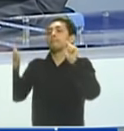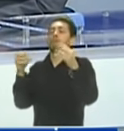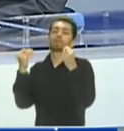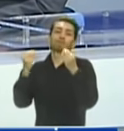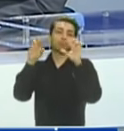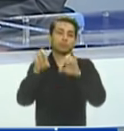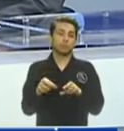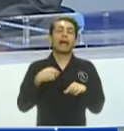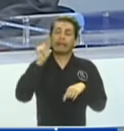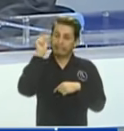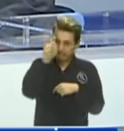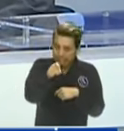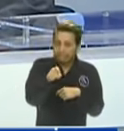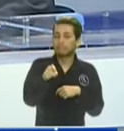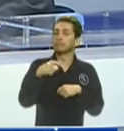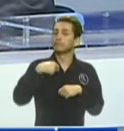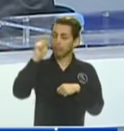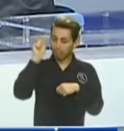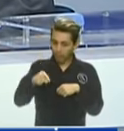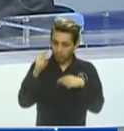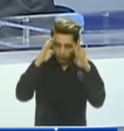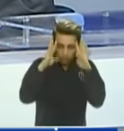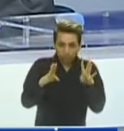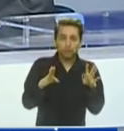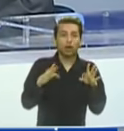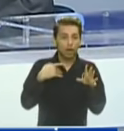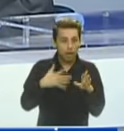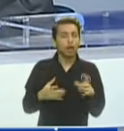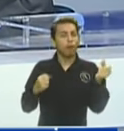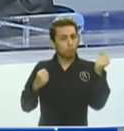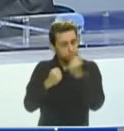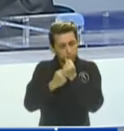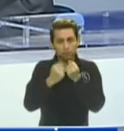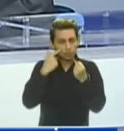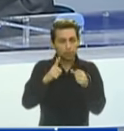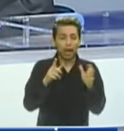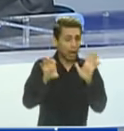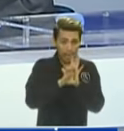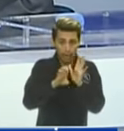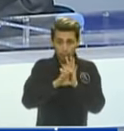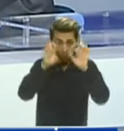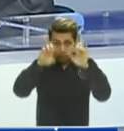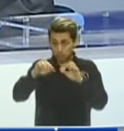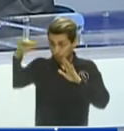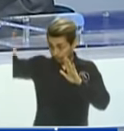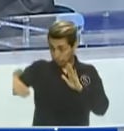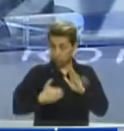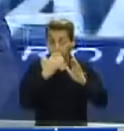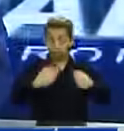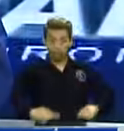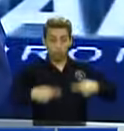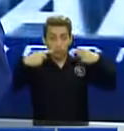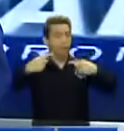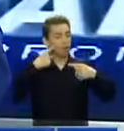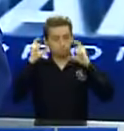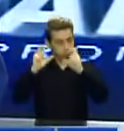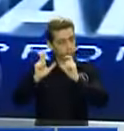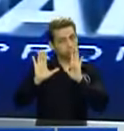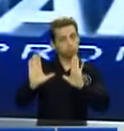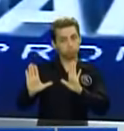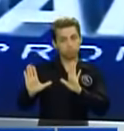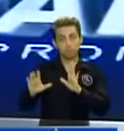nosotros muy atentos. Hemos reforzado y hemos detenido a mucha gente tratando de cruzar ilegalmente la frontera y los hemos puesto en